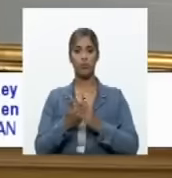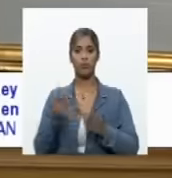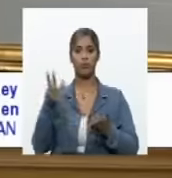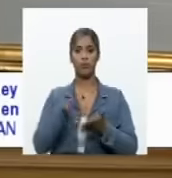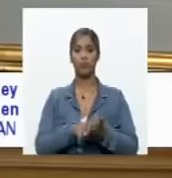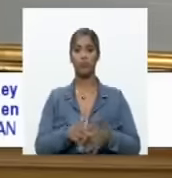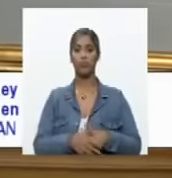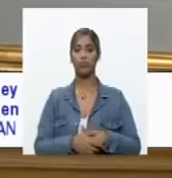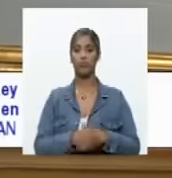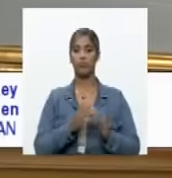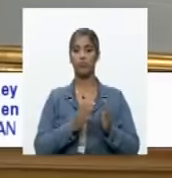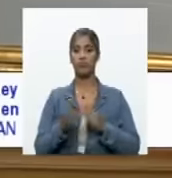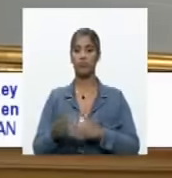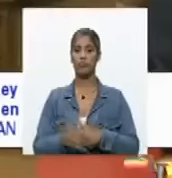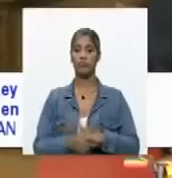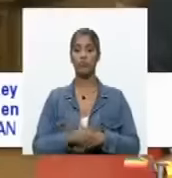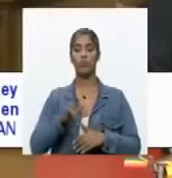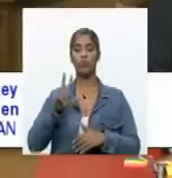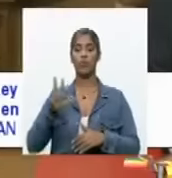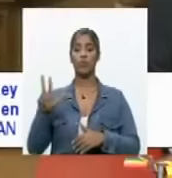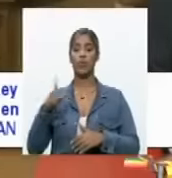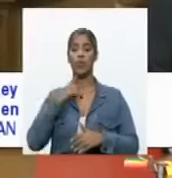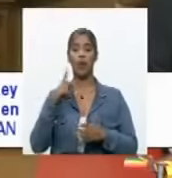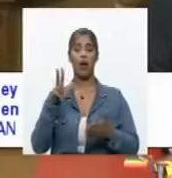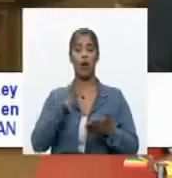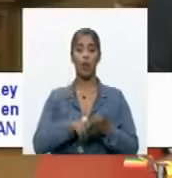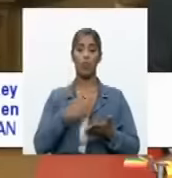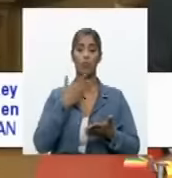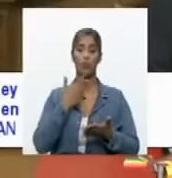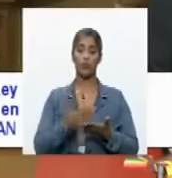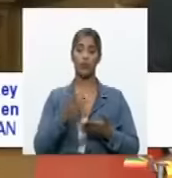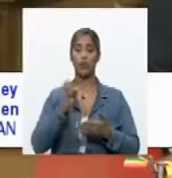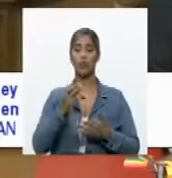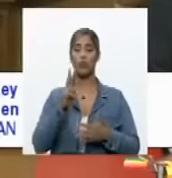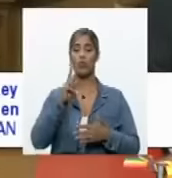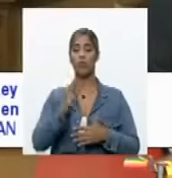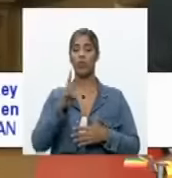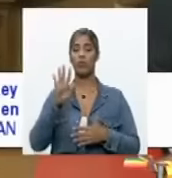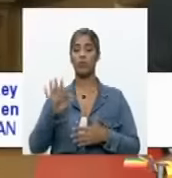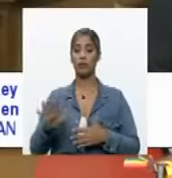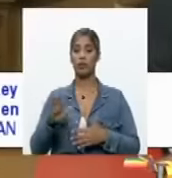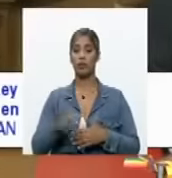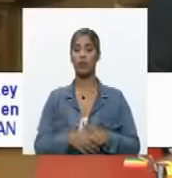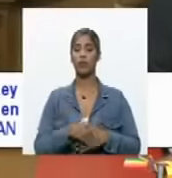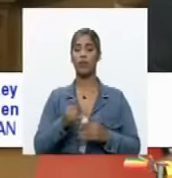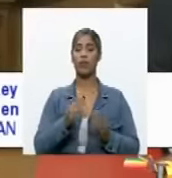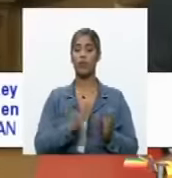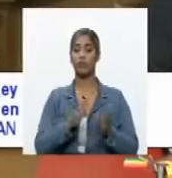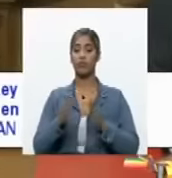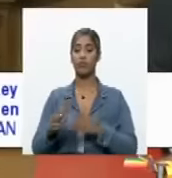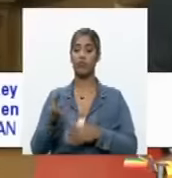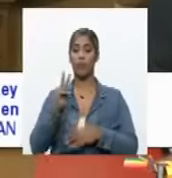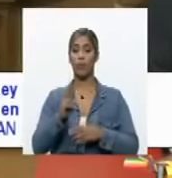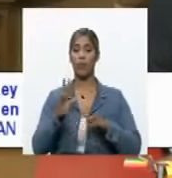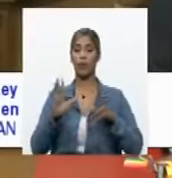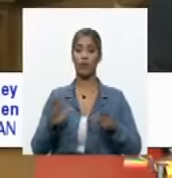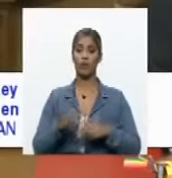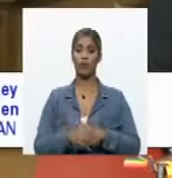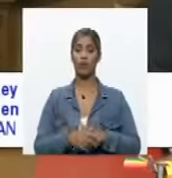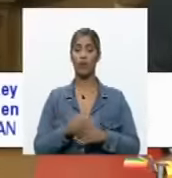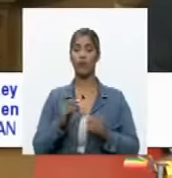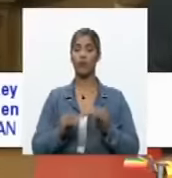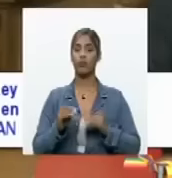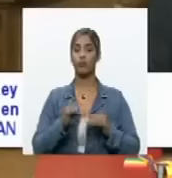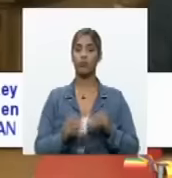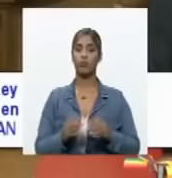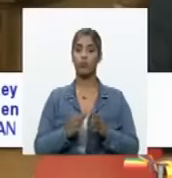Suprimido. Siguiente. 33. Se propone aprobar con modificación el artículo 25, que pasa a ser el artículo 28, quedando